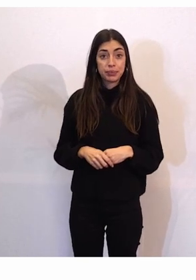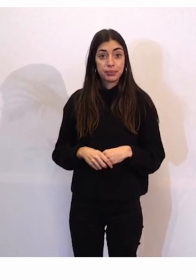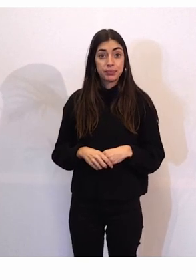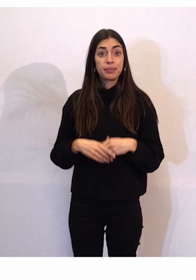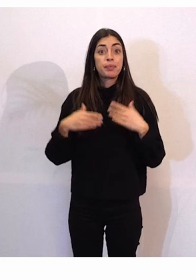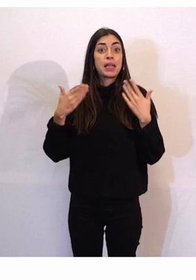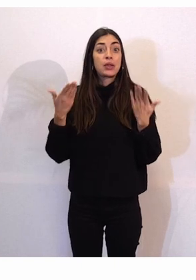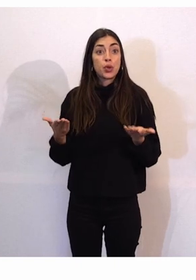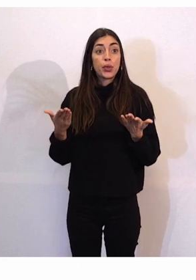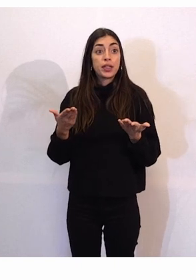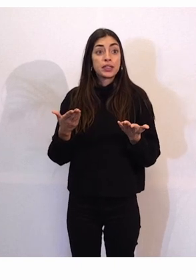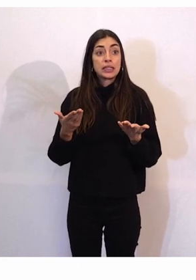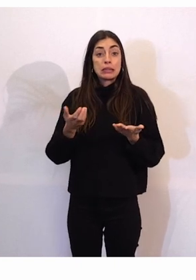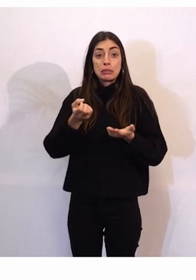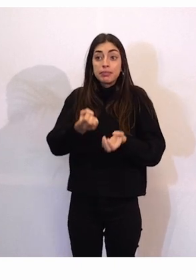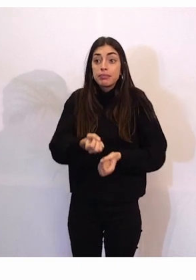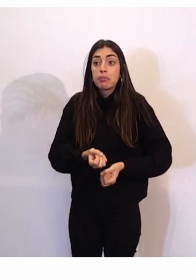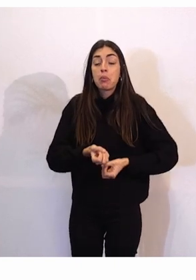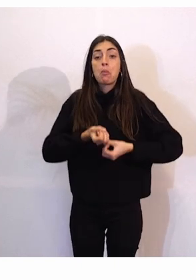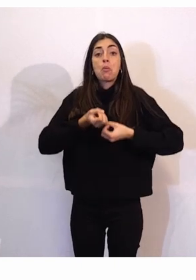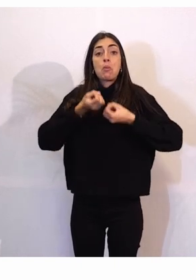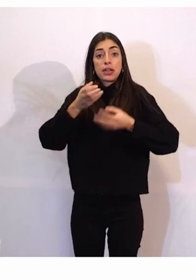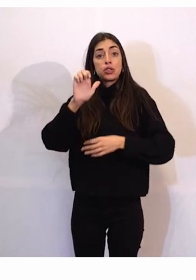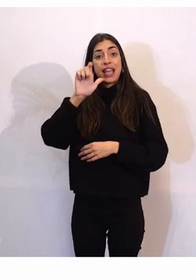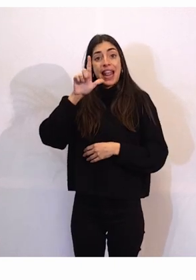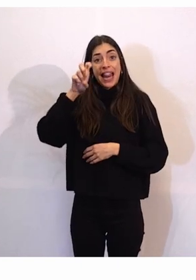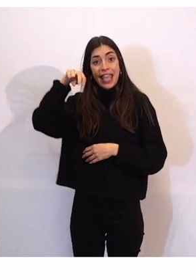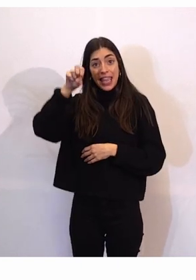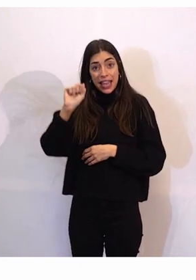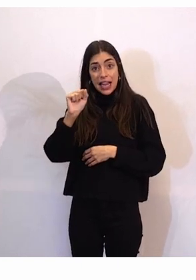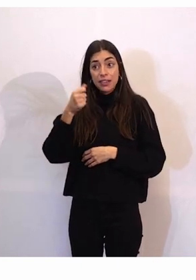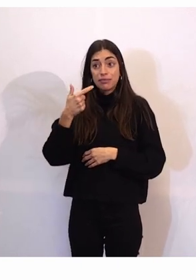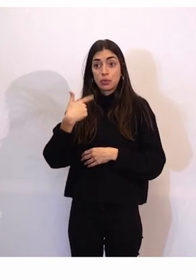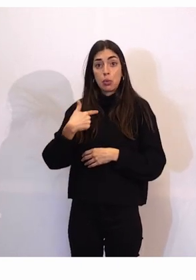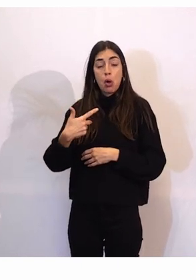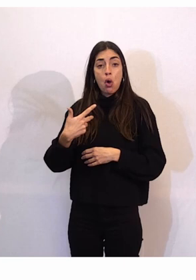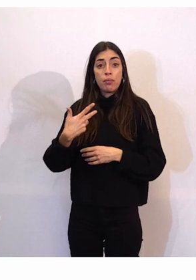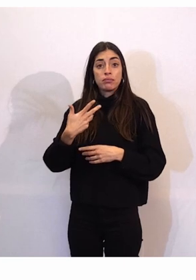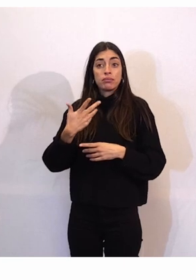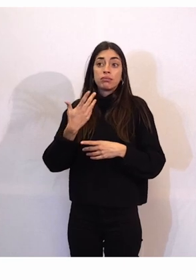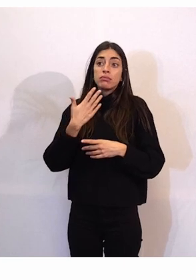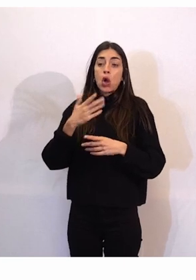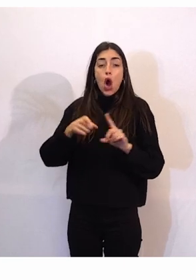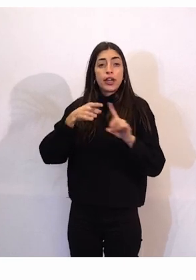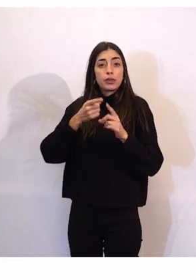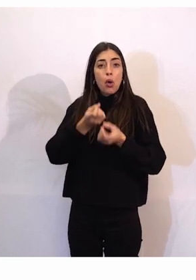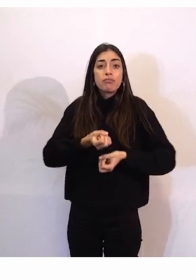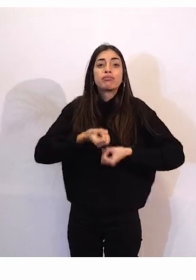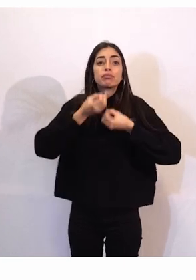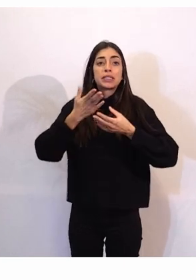Entonces las manifestaciones de Elena no tienen nada que la coarten para expresarse. Bueno, calla,